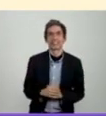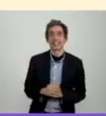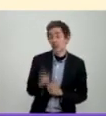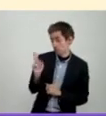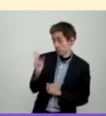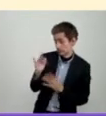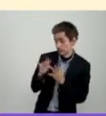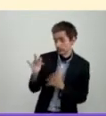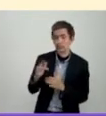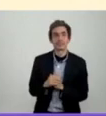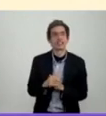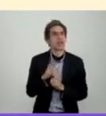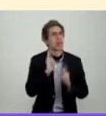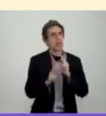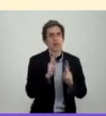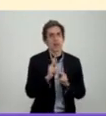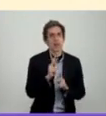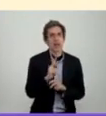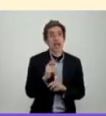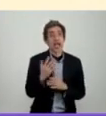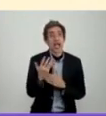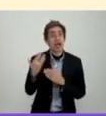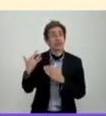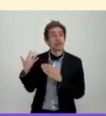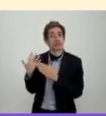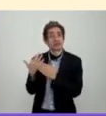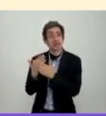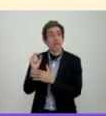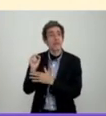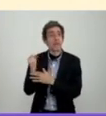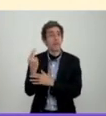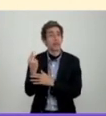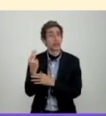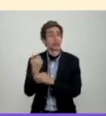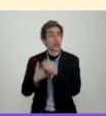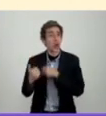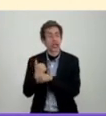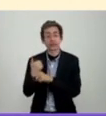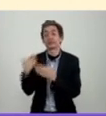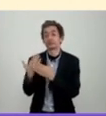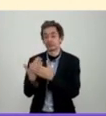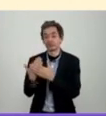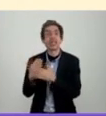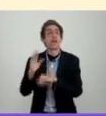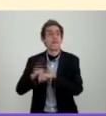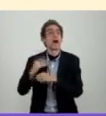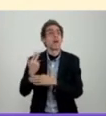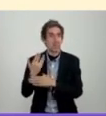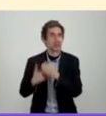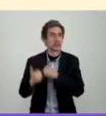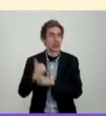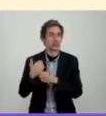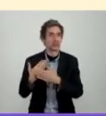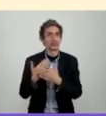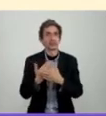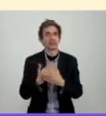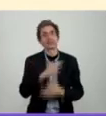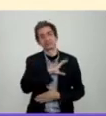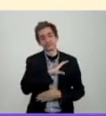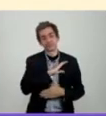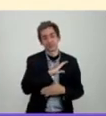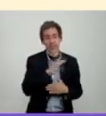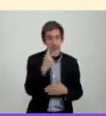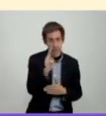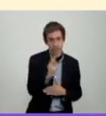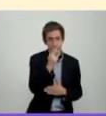a ti. Una charla de 25 años que sigue, qué maravilla, y que siga por otros 25 más. Cariños a todos los lectores y amigos de México.